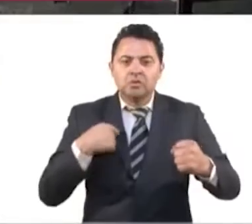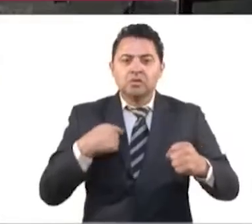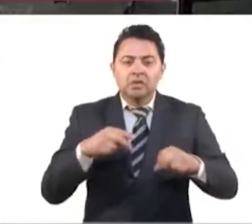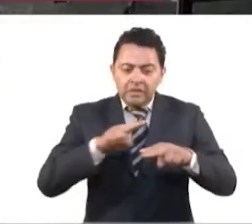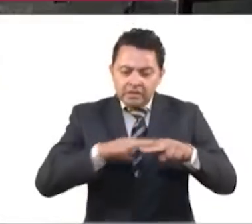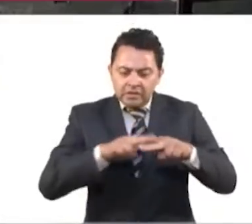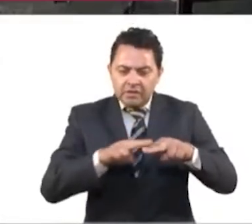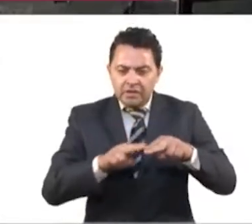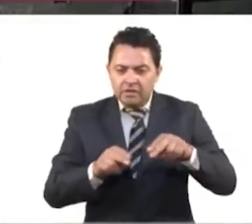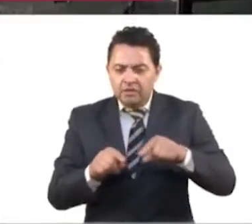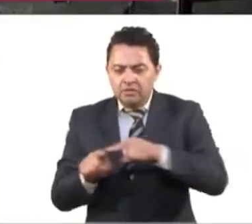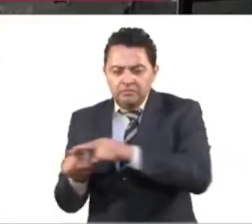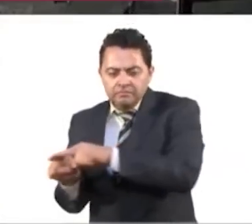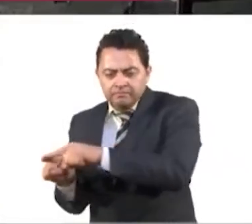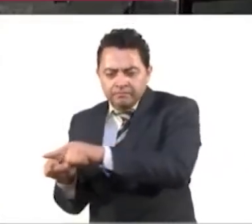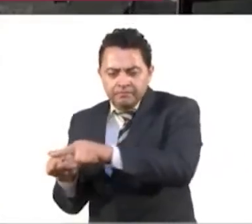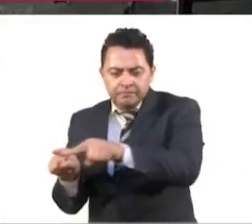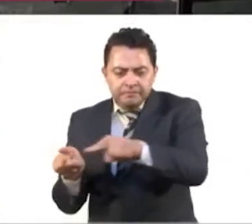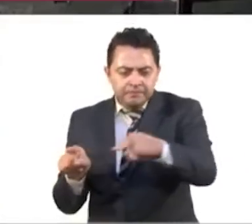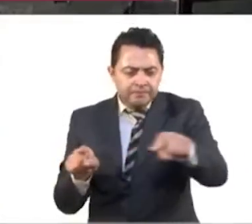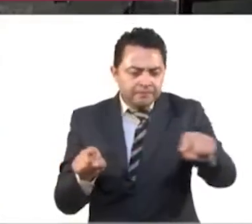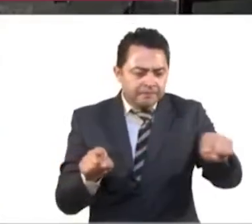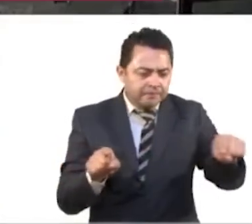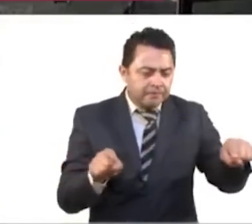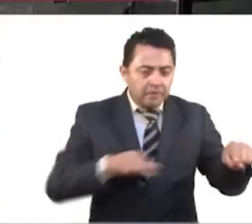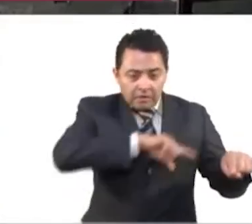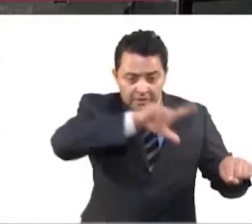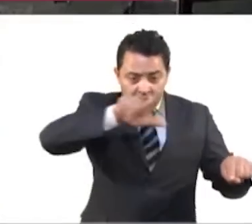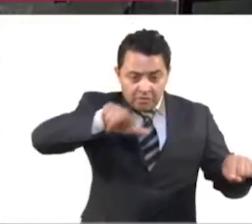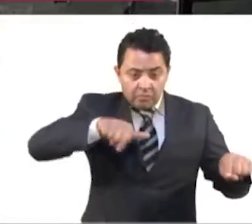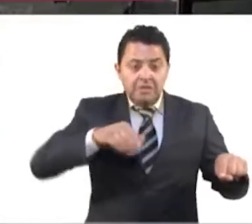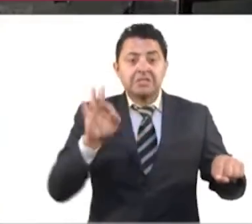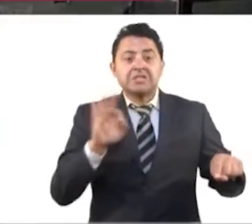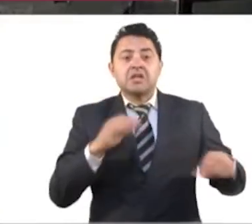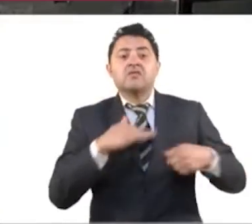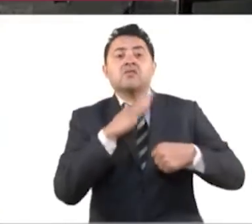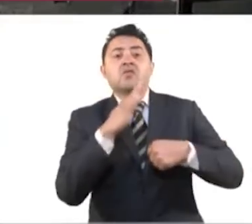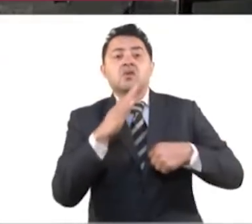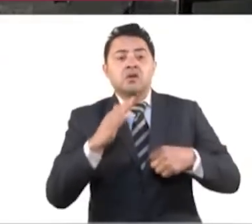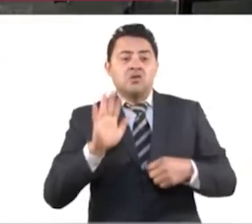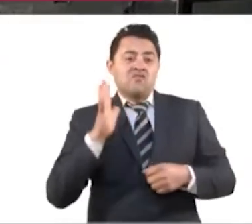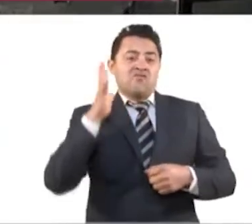mayor seguridad y reducción de costos de mantenimiento.